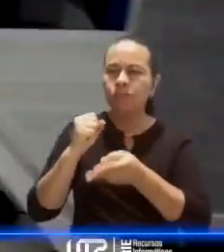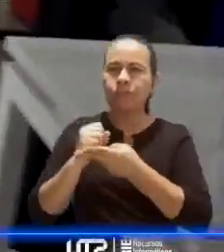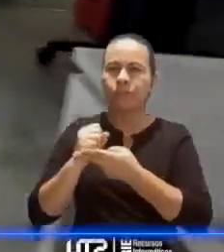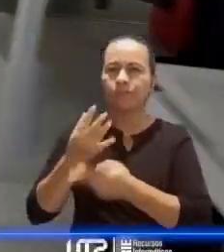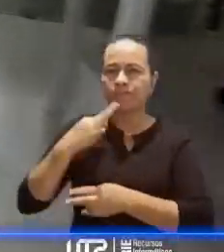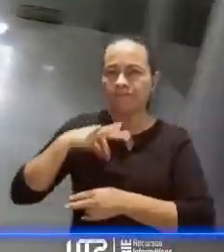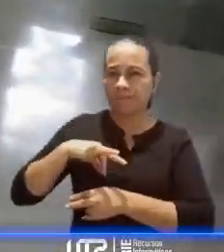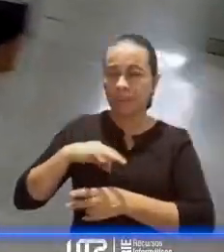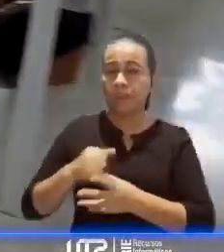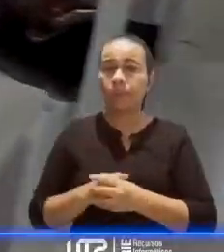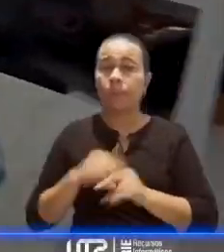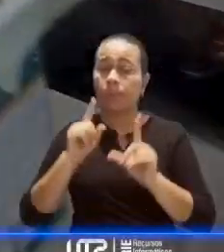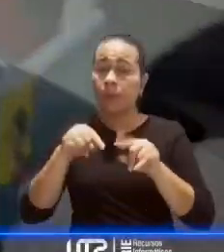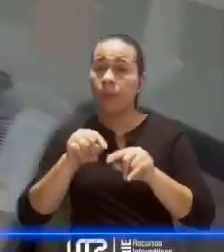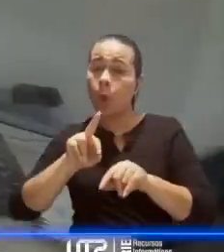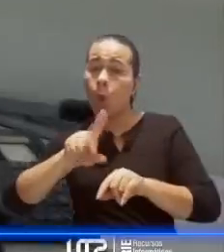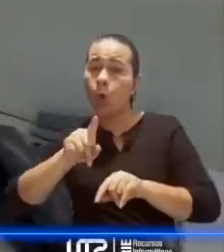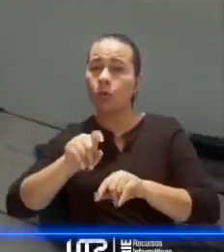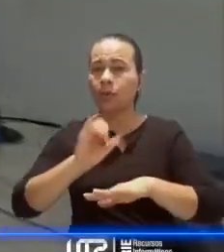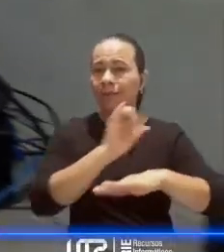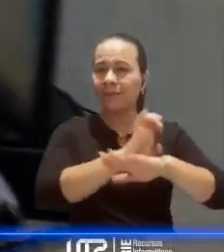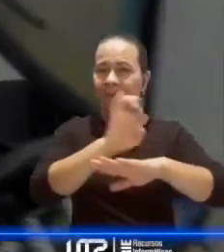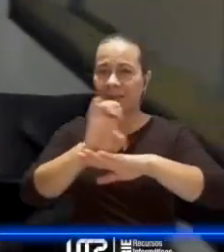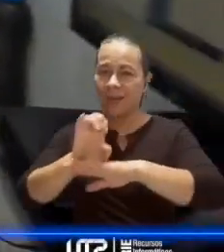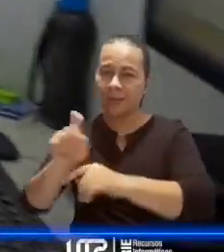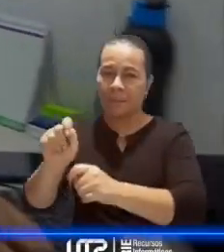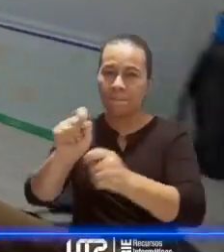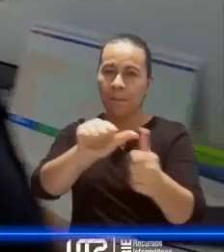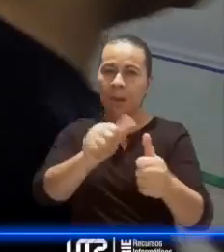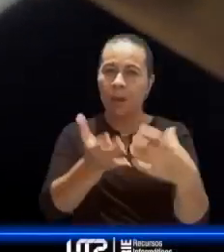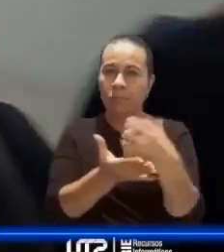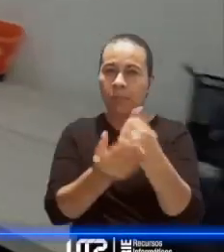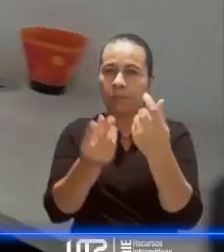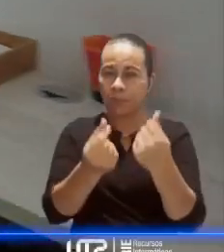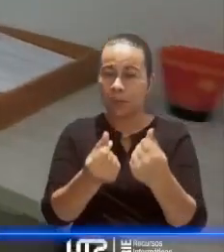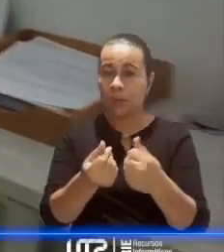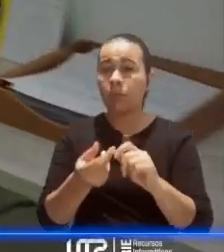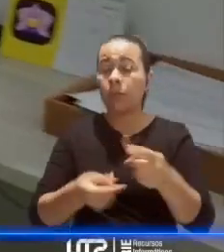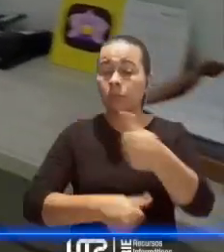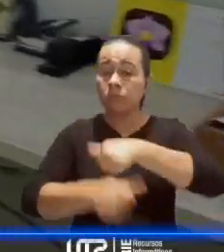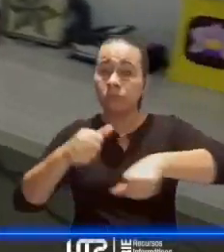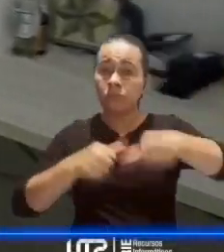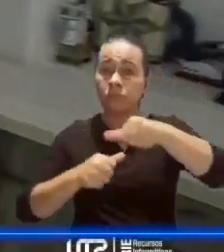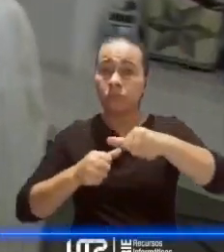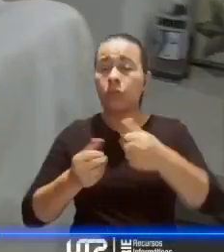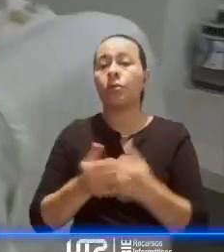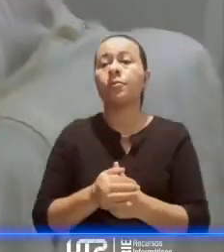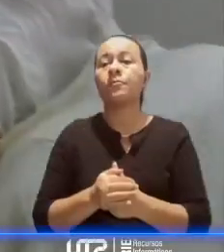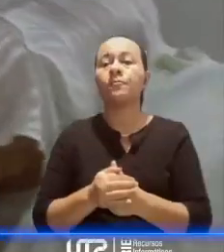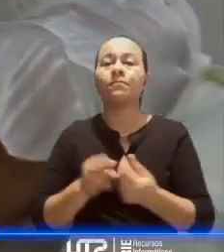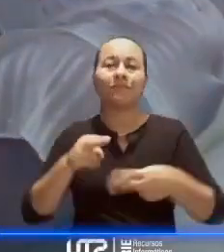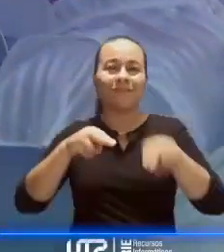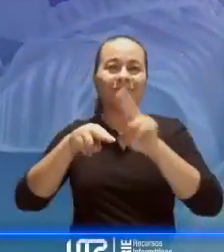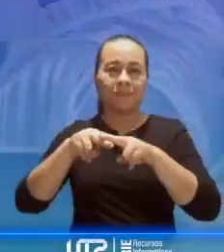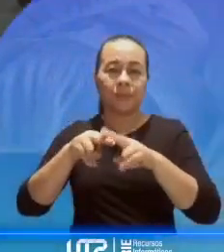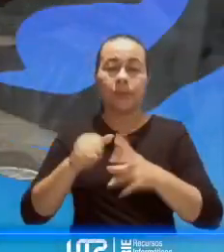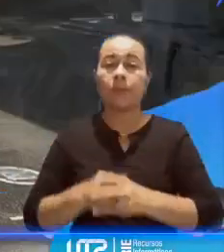inversión en la cuenta de transferencias, unido a la estampilla y a la devolución del IVA, y la proyección de los recursos